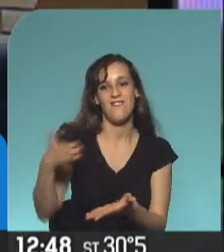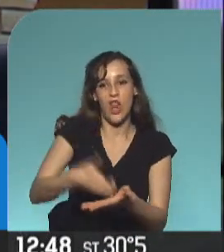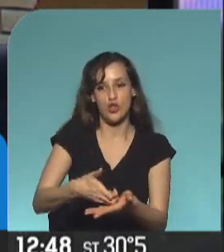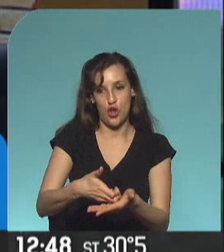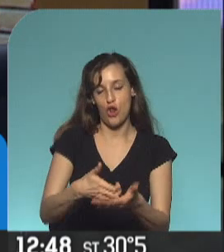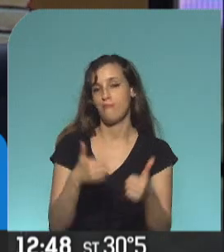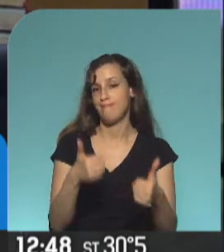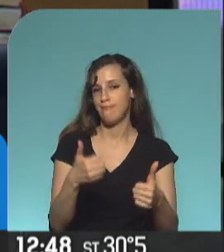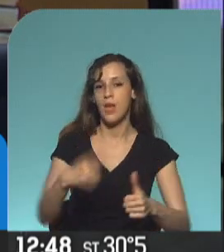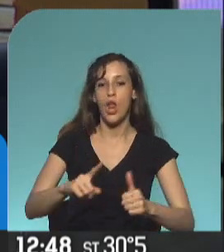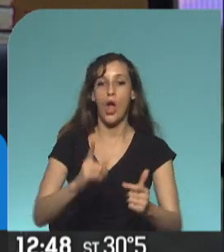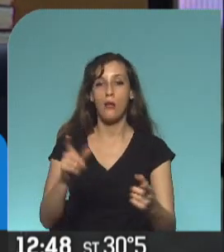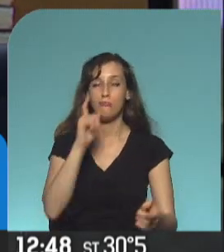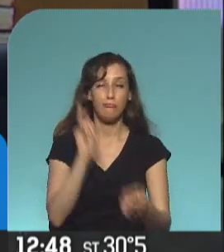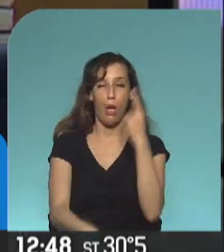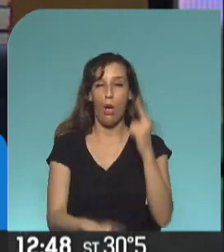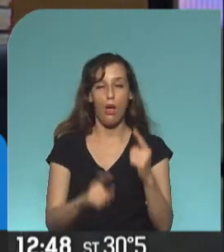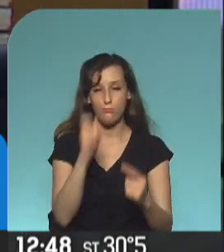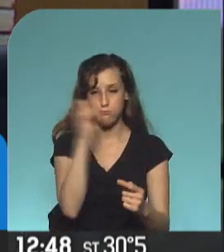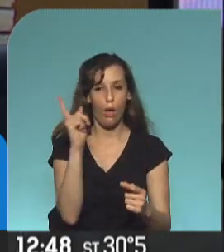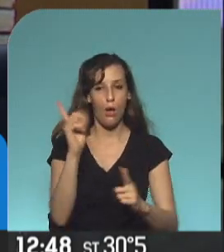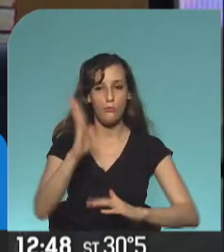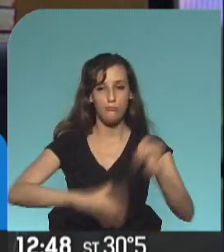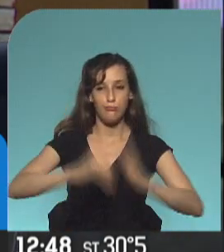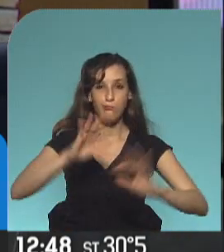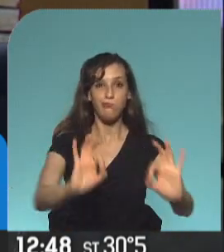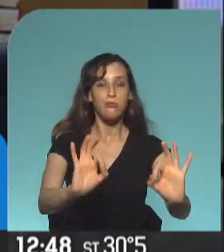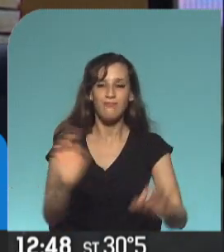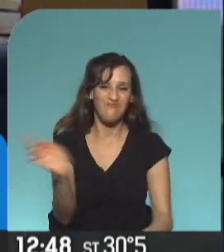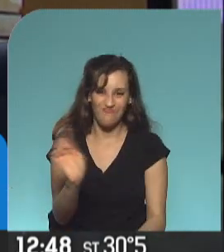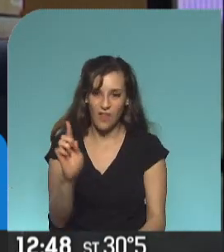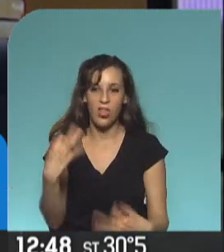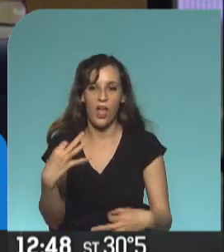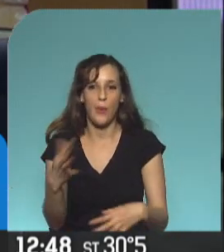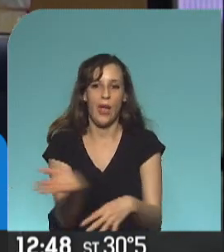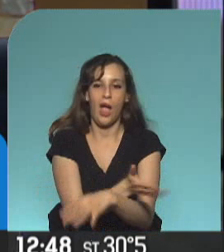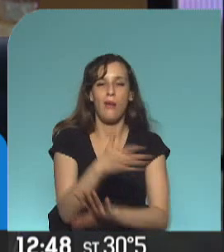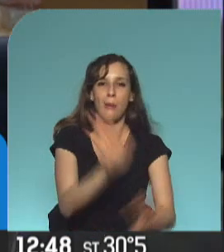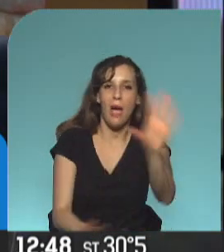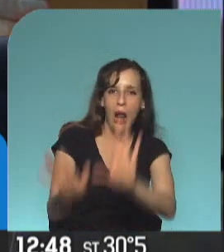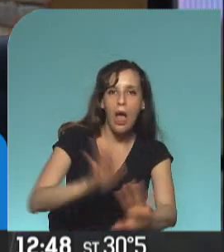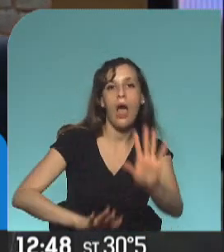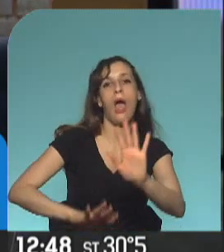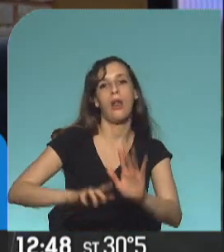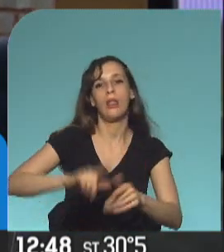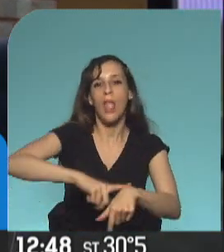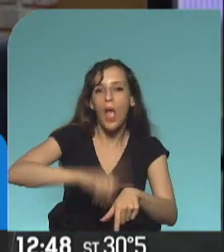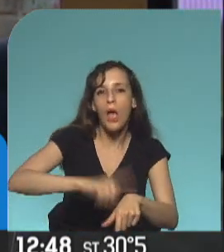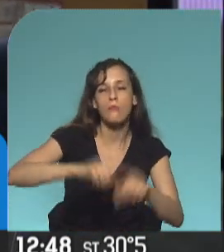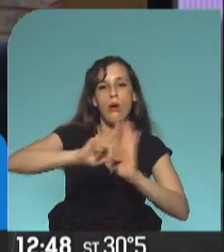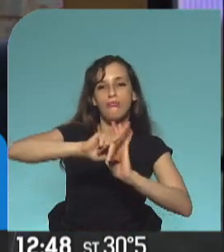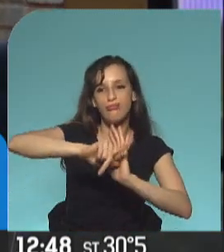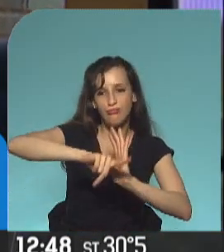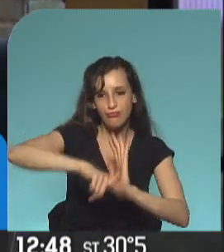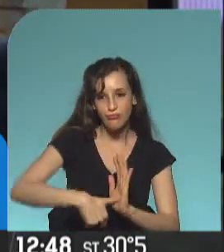no es instantánea, lleva tiempo arreglar baños, arreglar patios, reparar instalaciones de agua, de gas, todo eso se está haciendo. Entonces, en